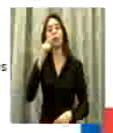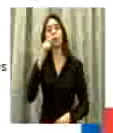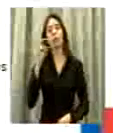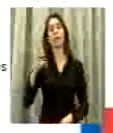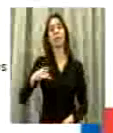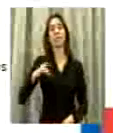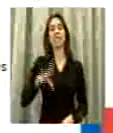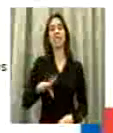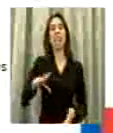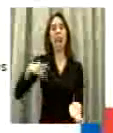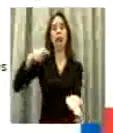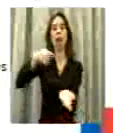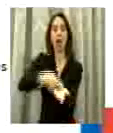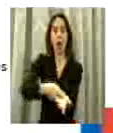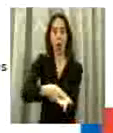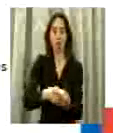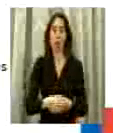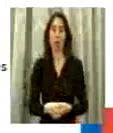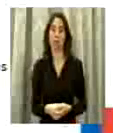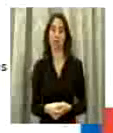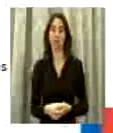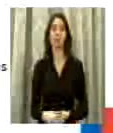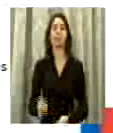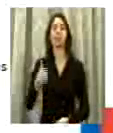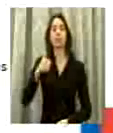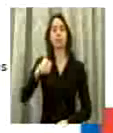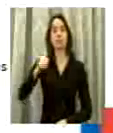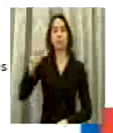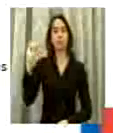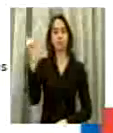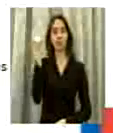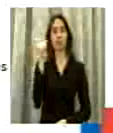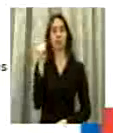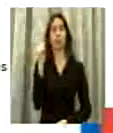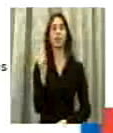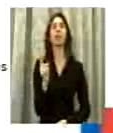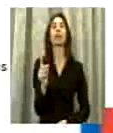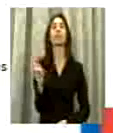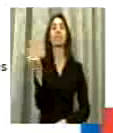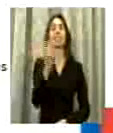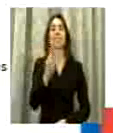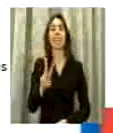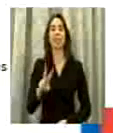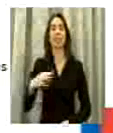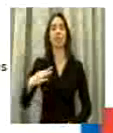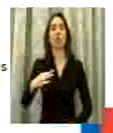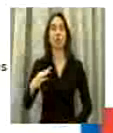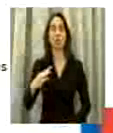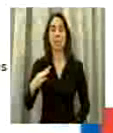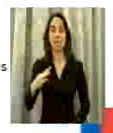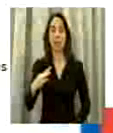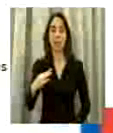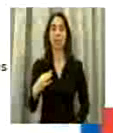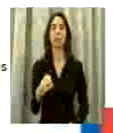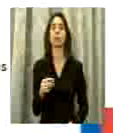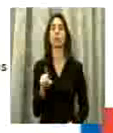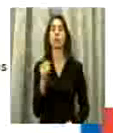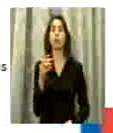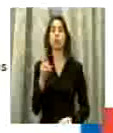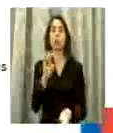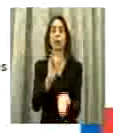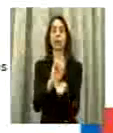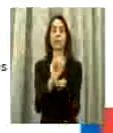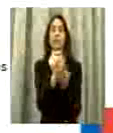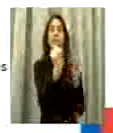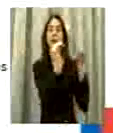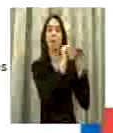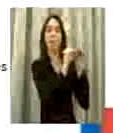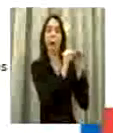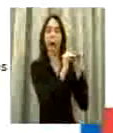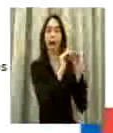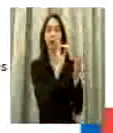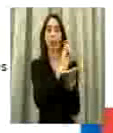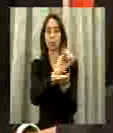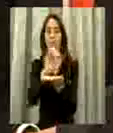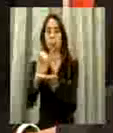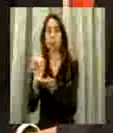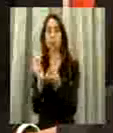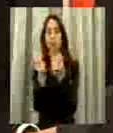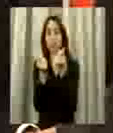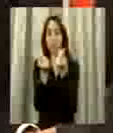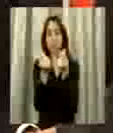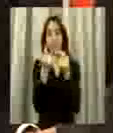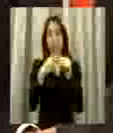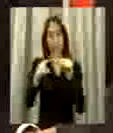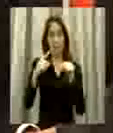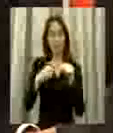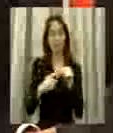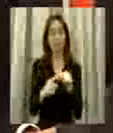Compra, la Dirección Nacional de Servicio Civil, la Superintendencia de Bancos e Instituciones Financieras,